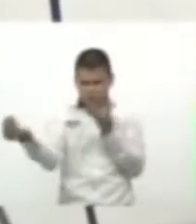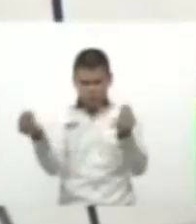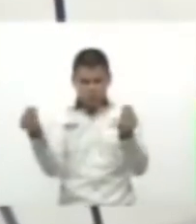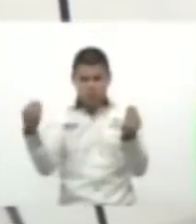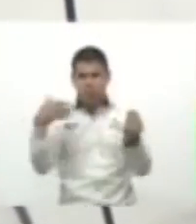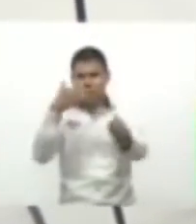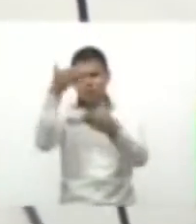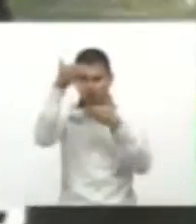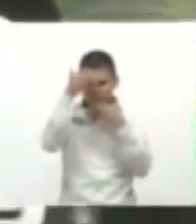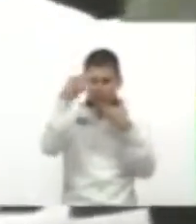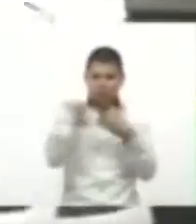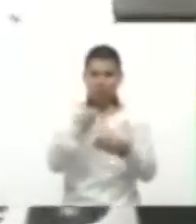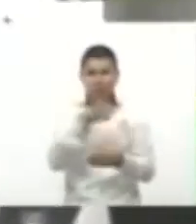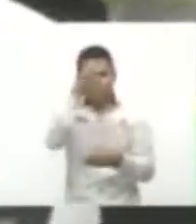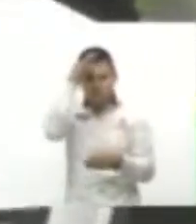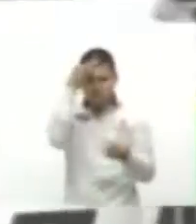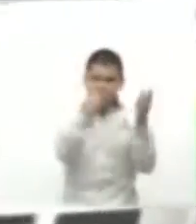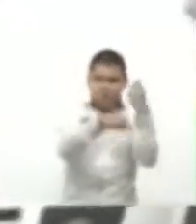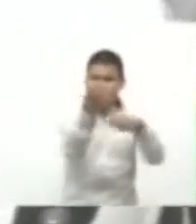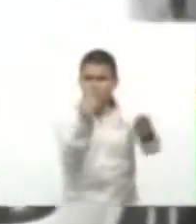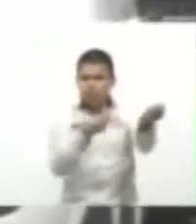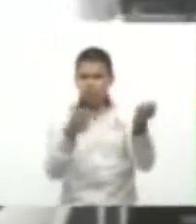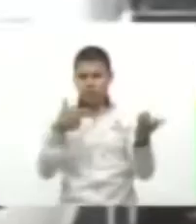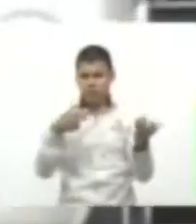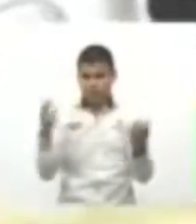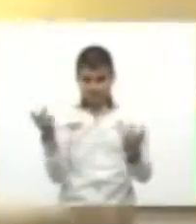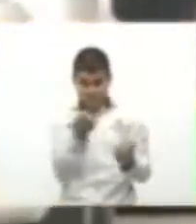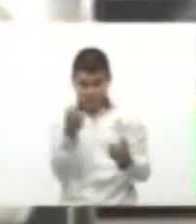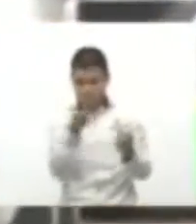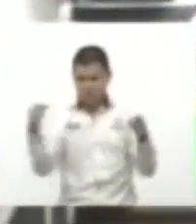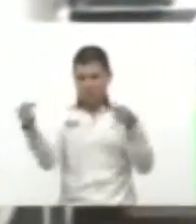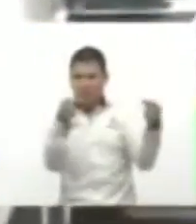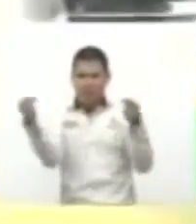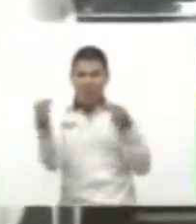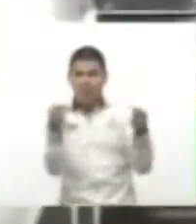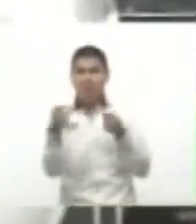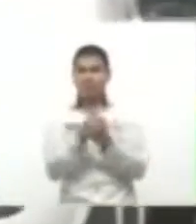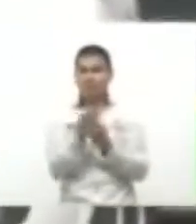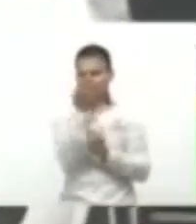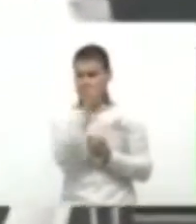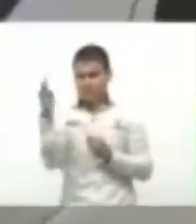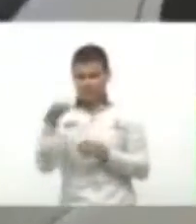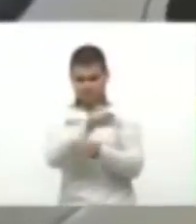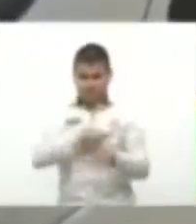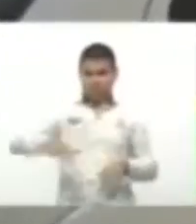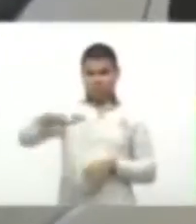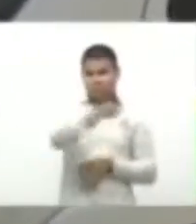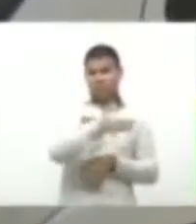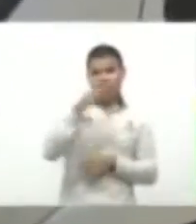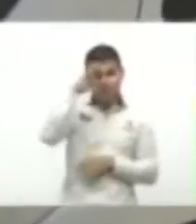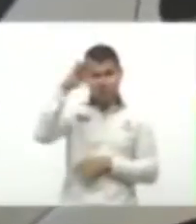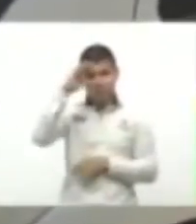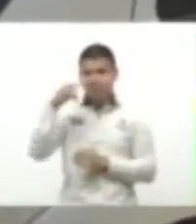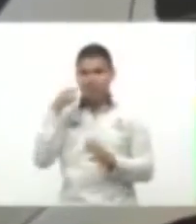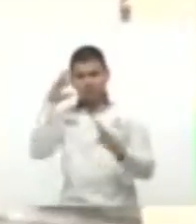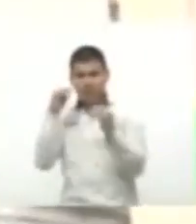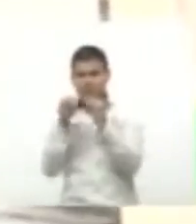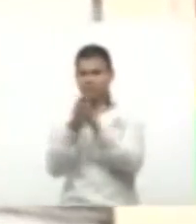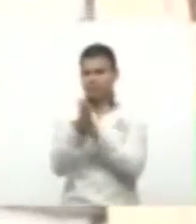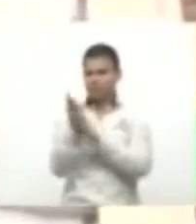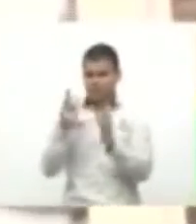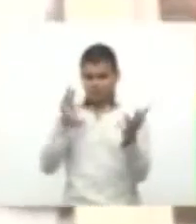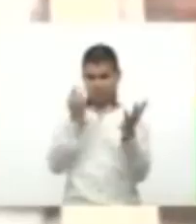el negocio del narcotráfico y el tráfico de armas de fuego en la ciudad de Barranquilla. Varias de estas muertes, según la policía, ordenadas desde las cárceles